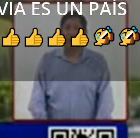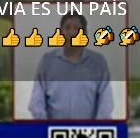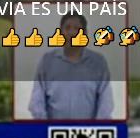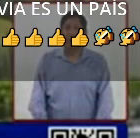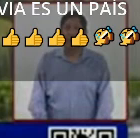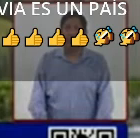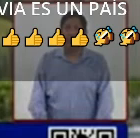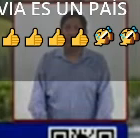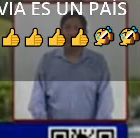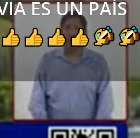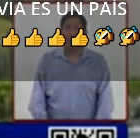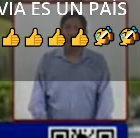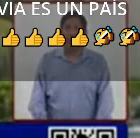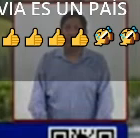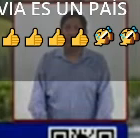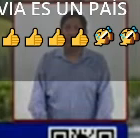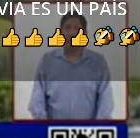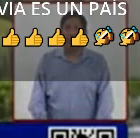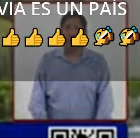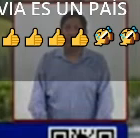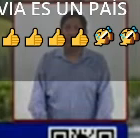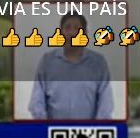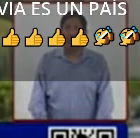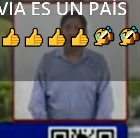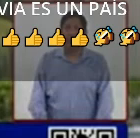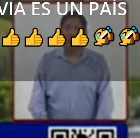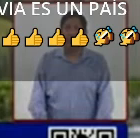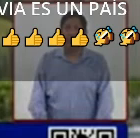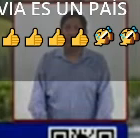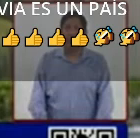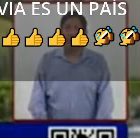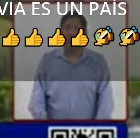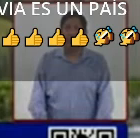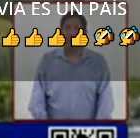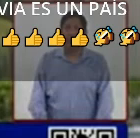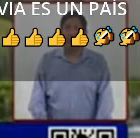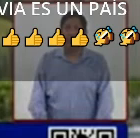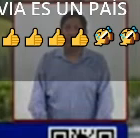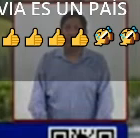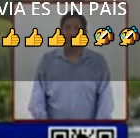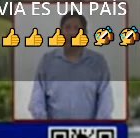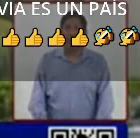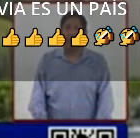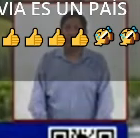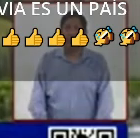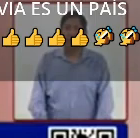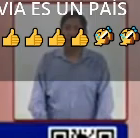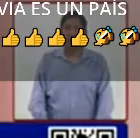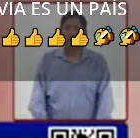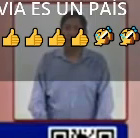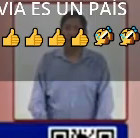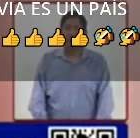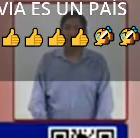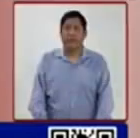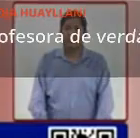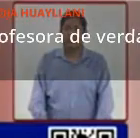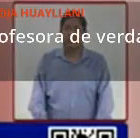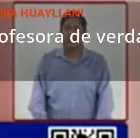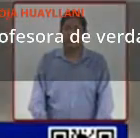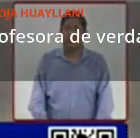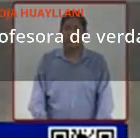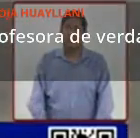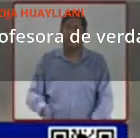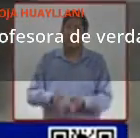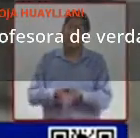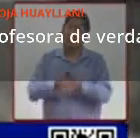país hermoso. ¿Qué más podemos decir? Una profesora en problemas por pedir lechita a sus alumnos. Hace